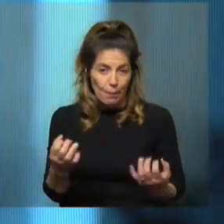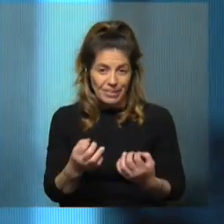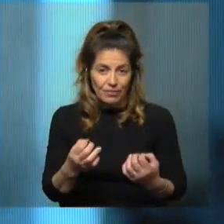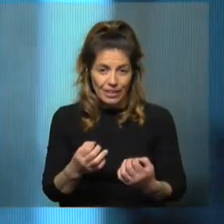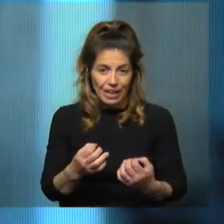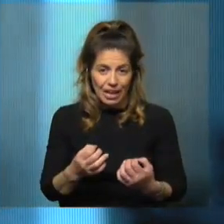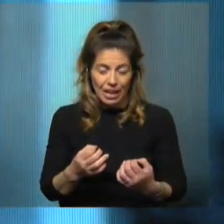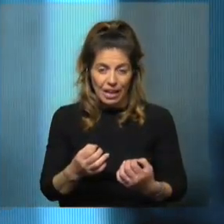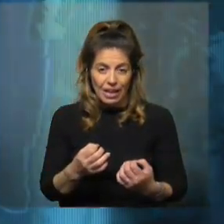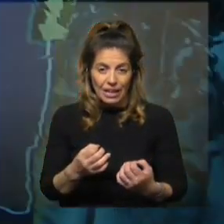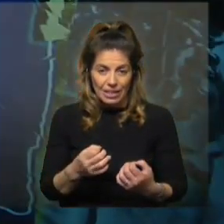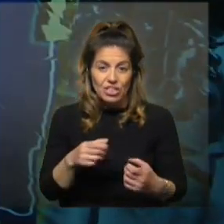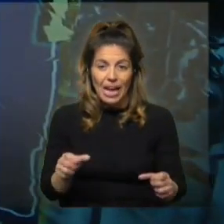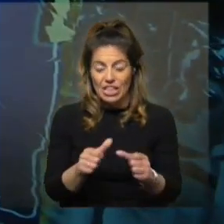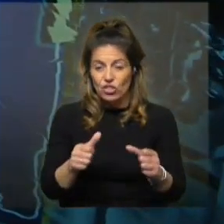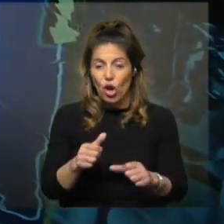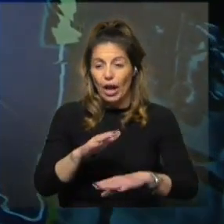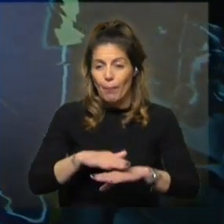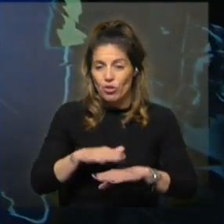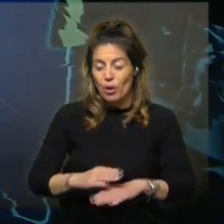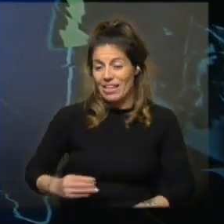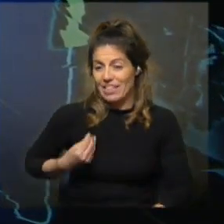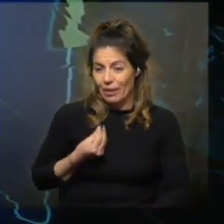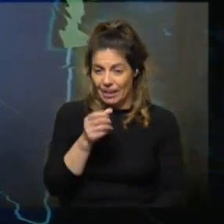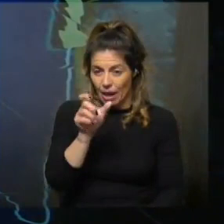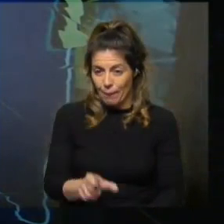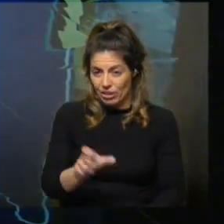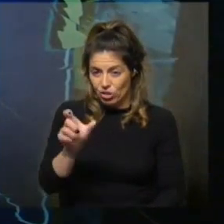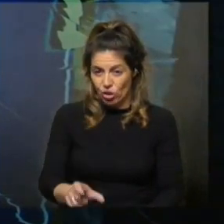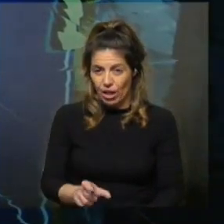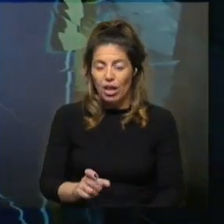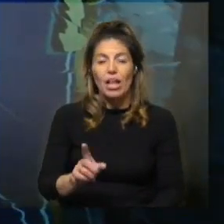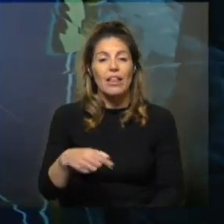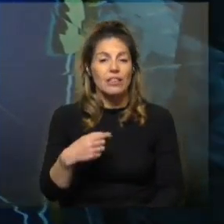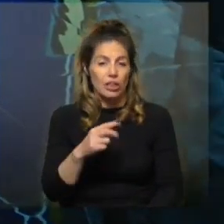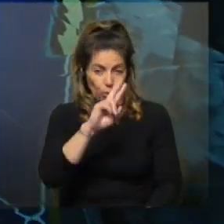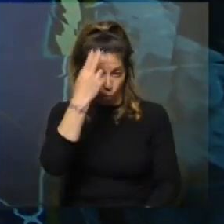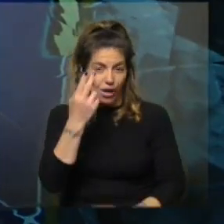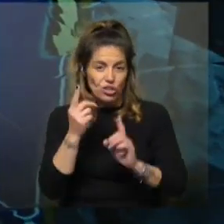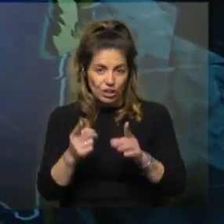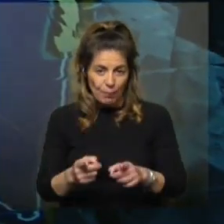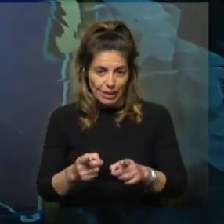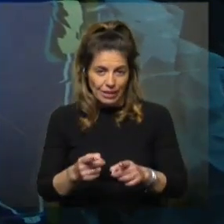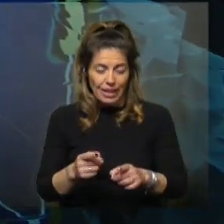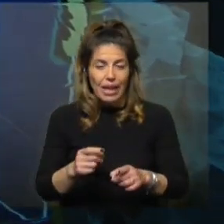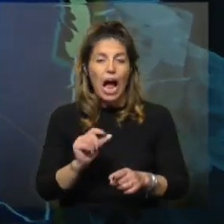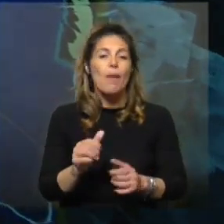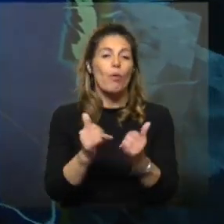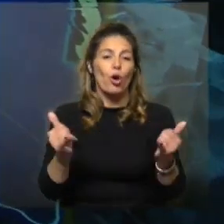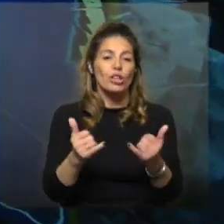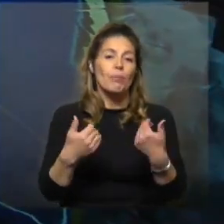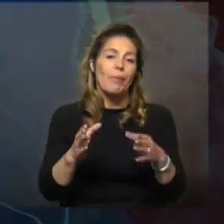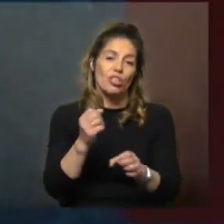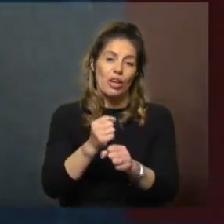salvataje de la gente salvataje de uruguayos como después lo hizo de otras nacionalidades también ya dentro de acnur ha poco tiempo Claro